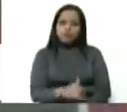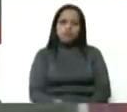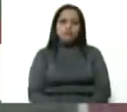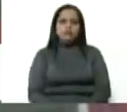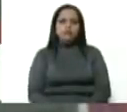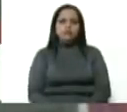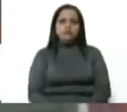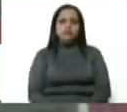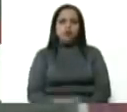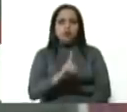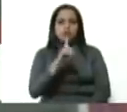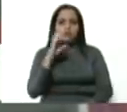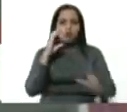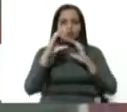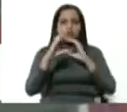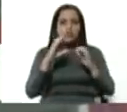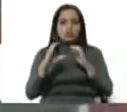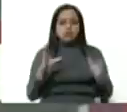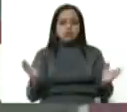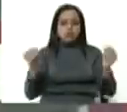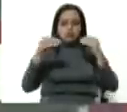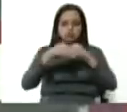un comunicado conjunto